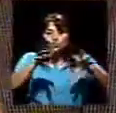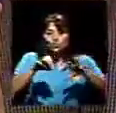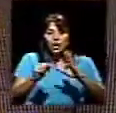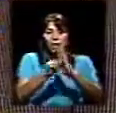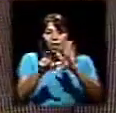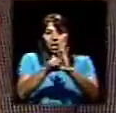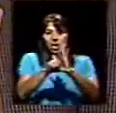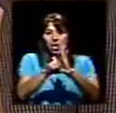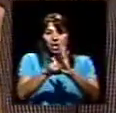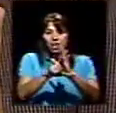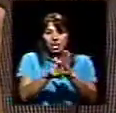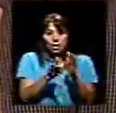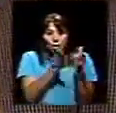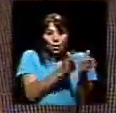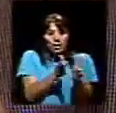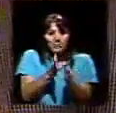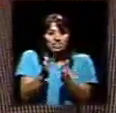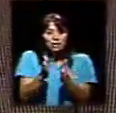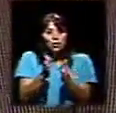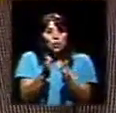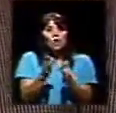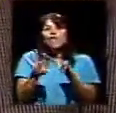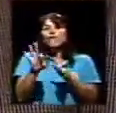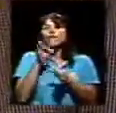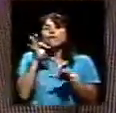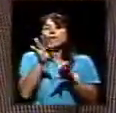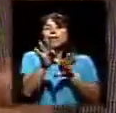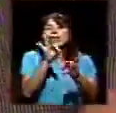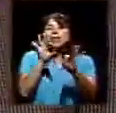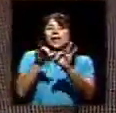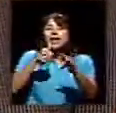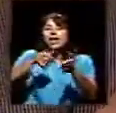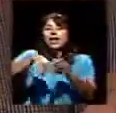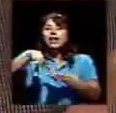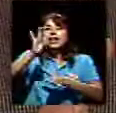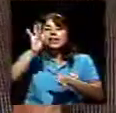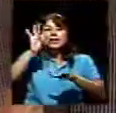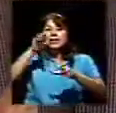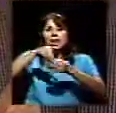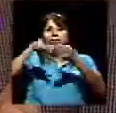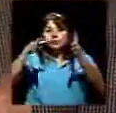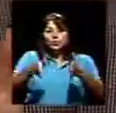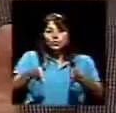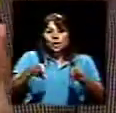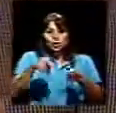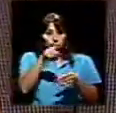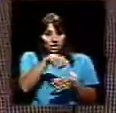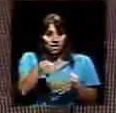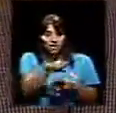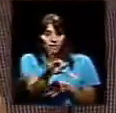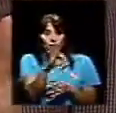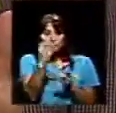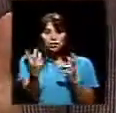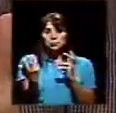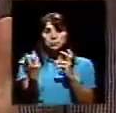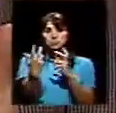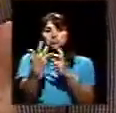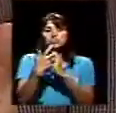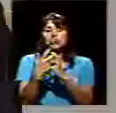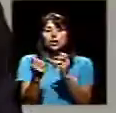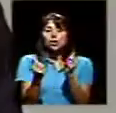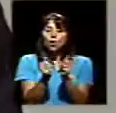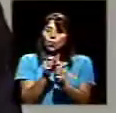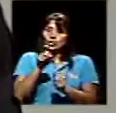que tenemos y los sistemas de elección de diputados son sistemas que se avienen con las necesidades de la